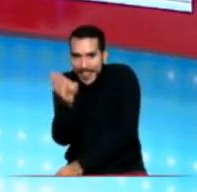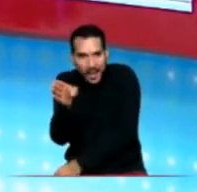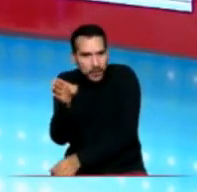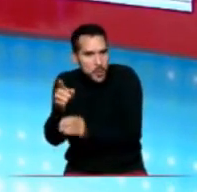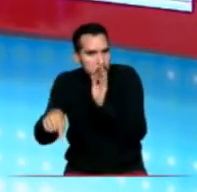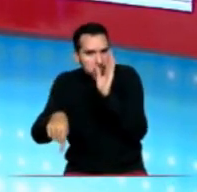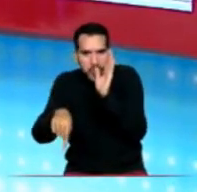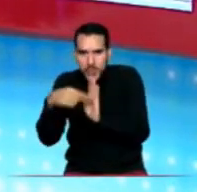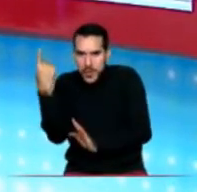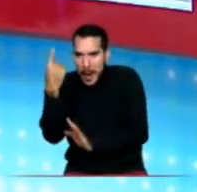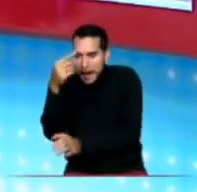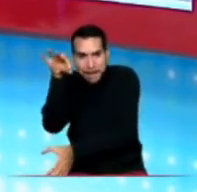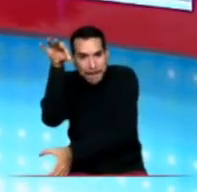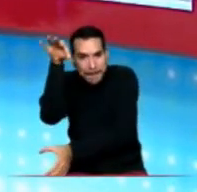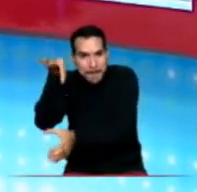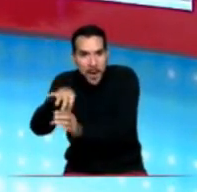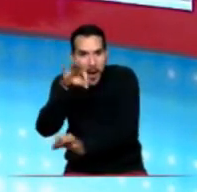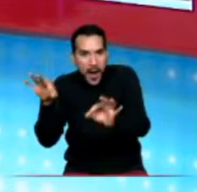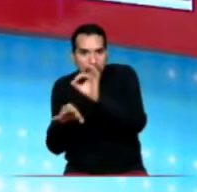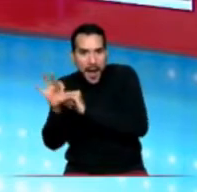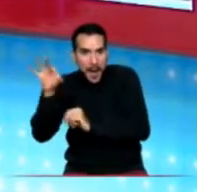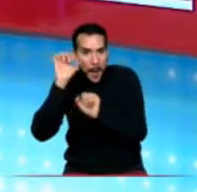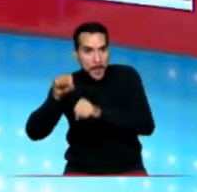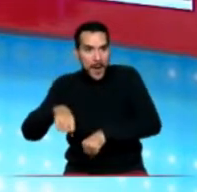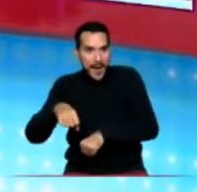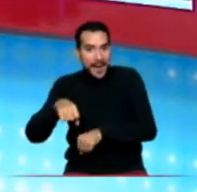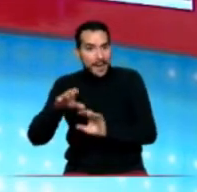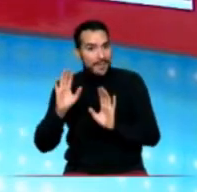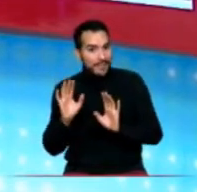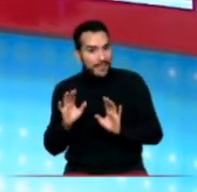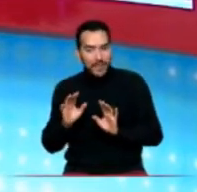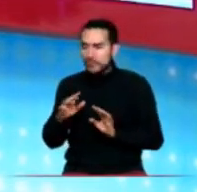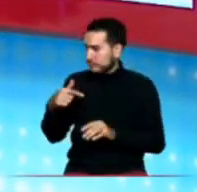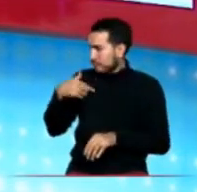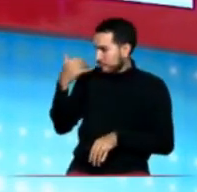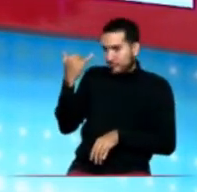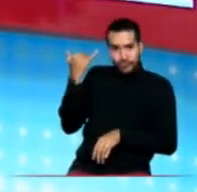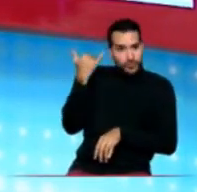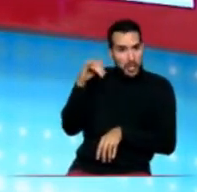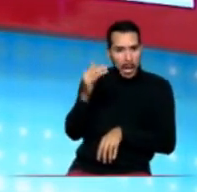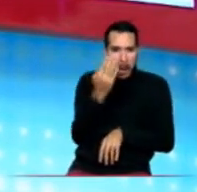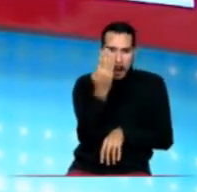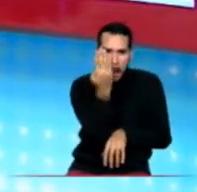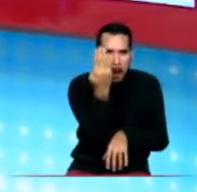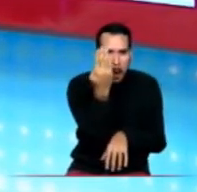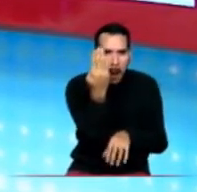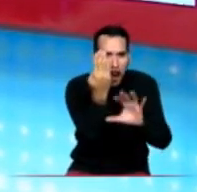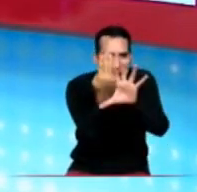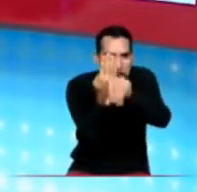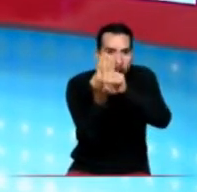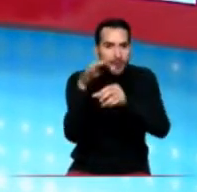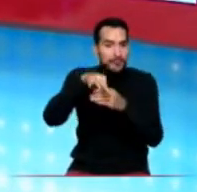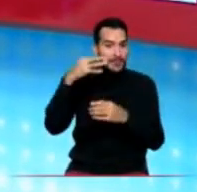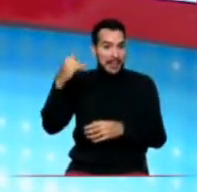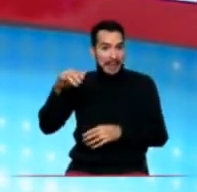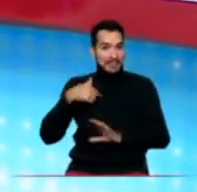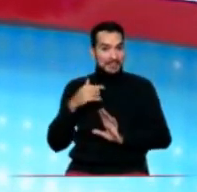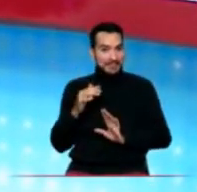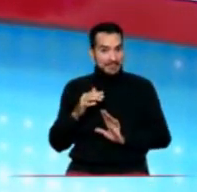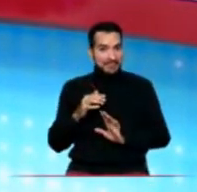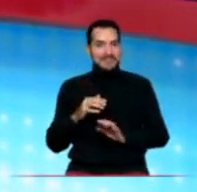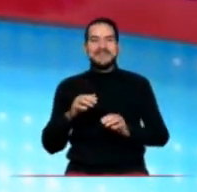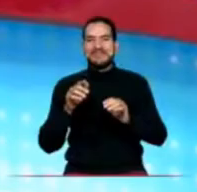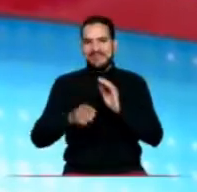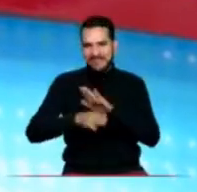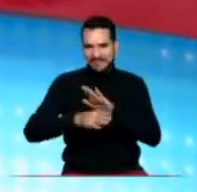para que puedan hacer las votaciones. Gigi, vamos a una... Ya hice la tarea. ¿Sí? Sí, de una. Funciona. Lo escaneé, claro que sí. Vamos a una breve pausa comercial.